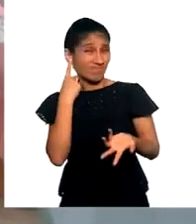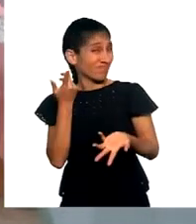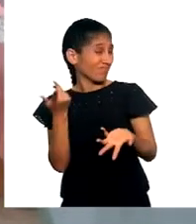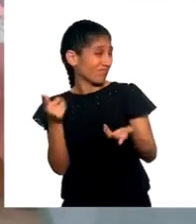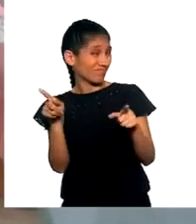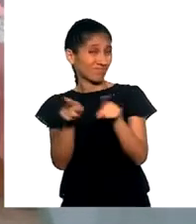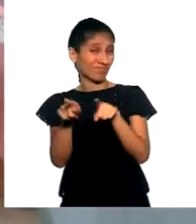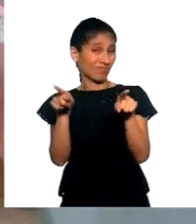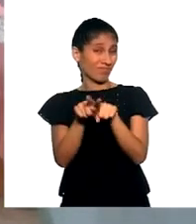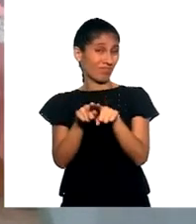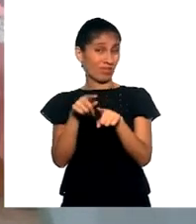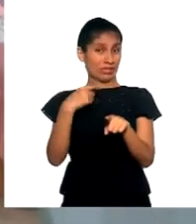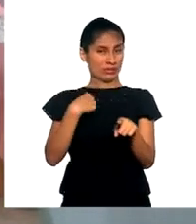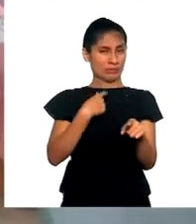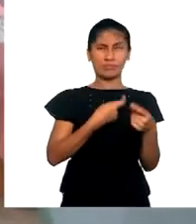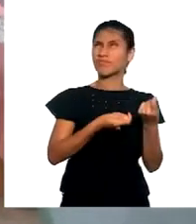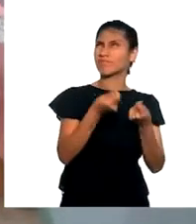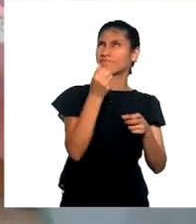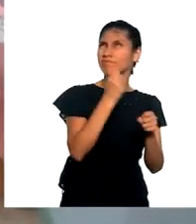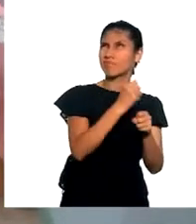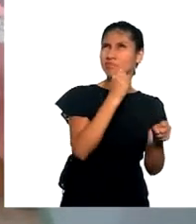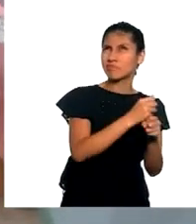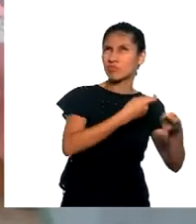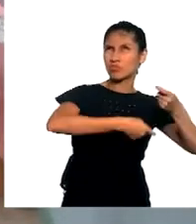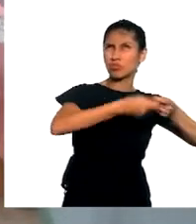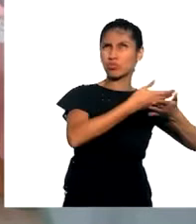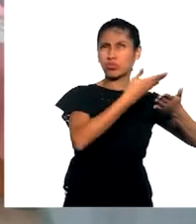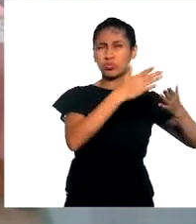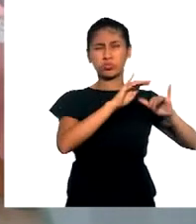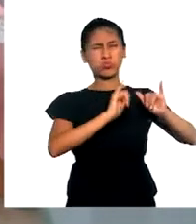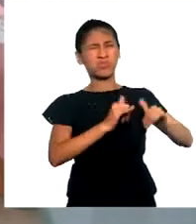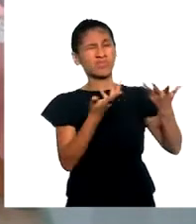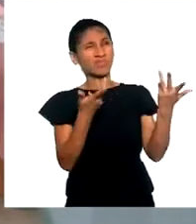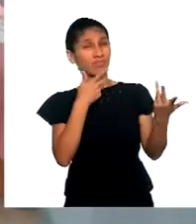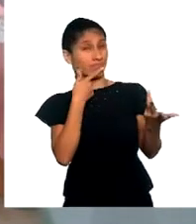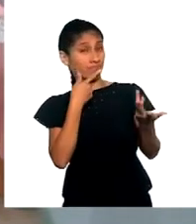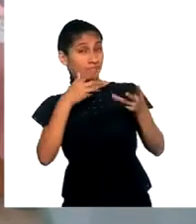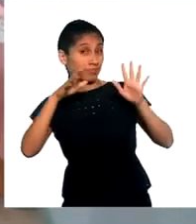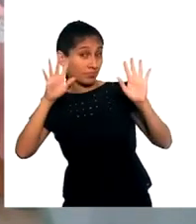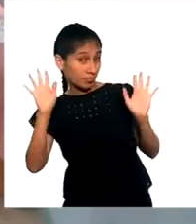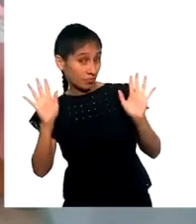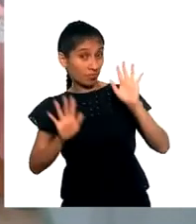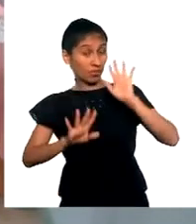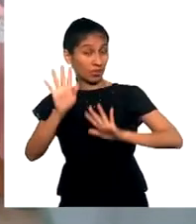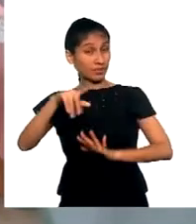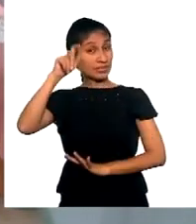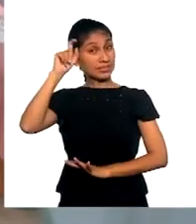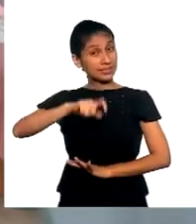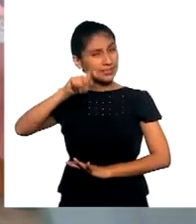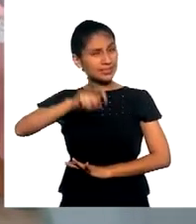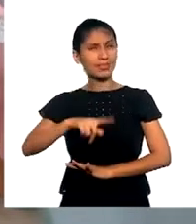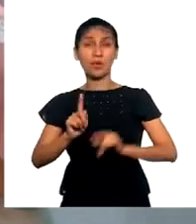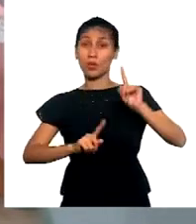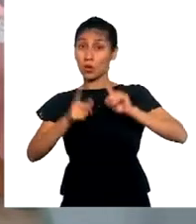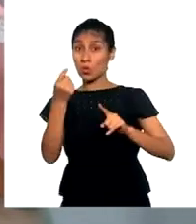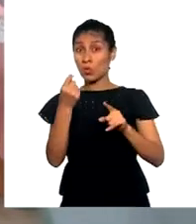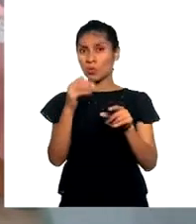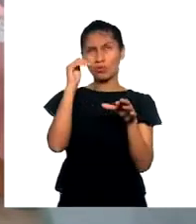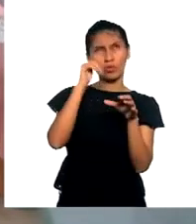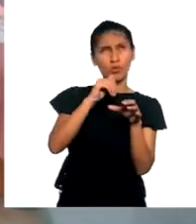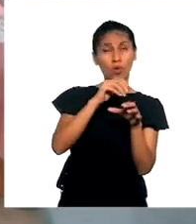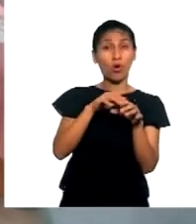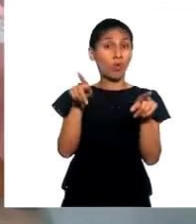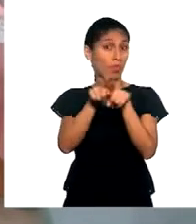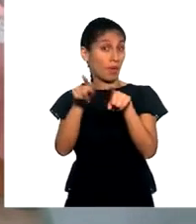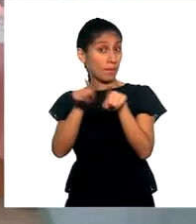de difusión de mi emprendimiento que se queda parada ya sea para cubrir ciertos imprevistos o para poner el hombro y apoyar a